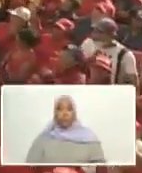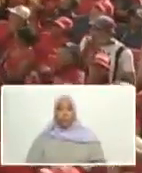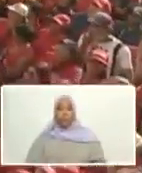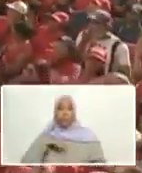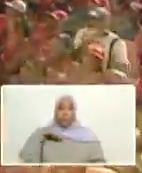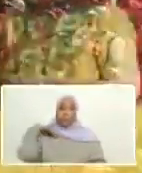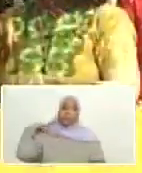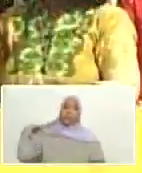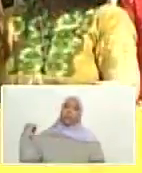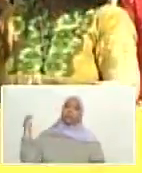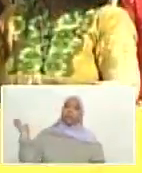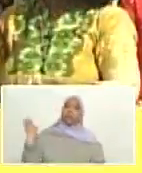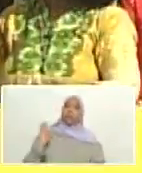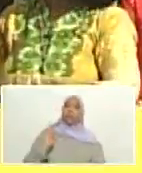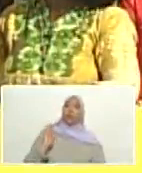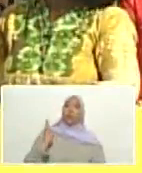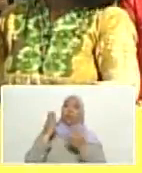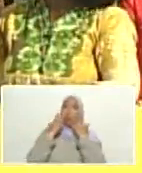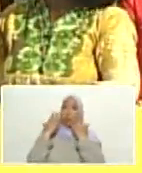Aquí las traje.